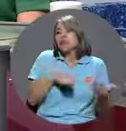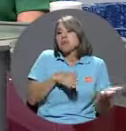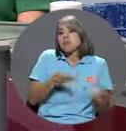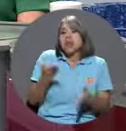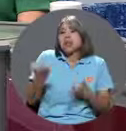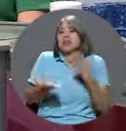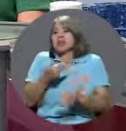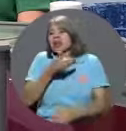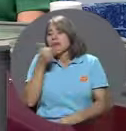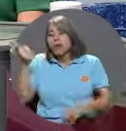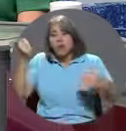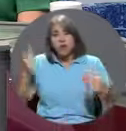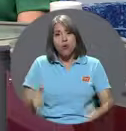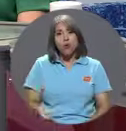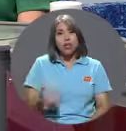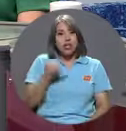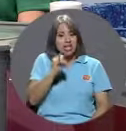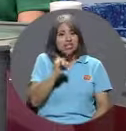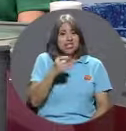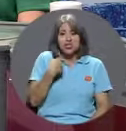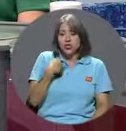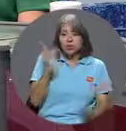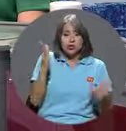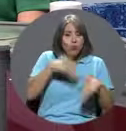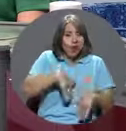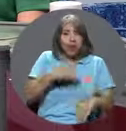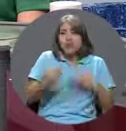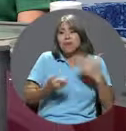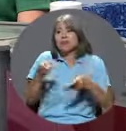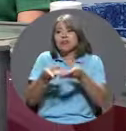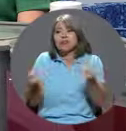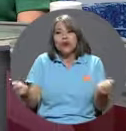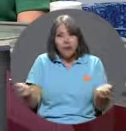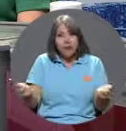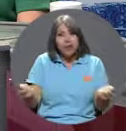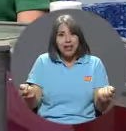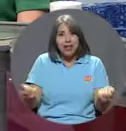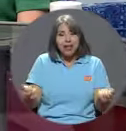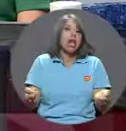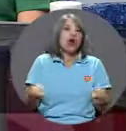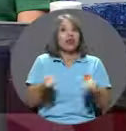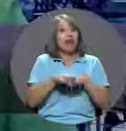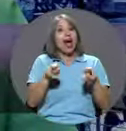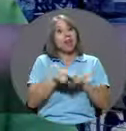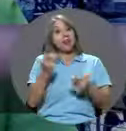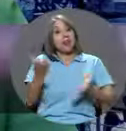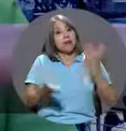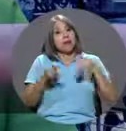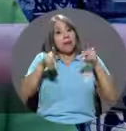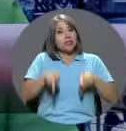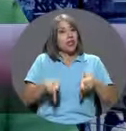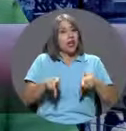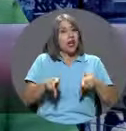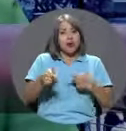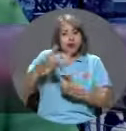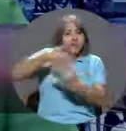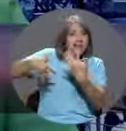estuviera, estaría mejor. Tal vez si no estuviera, esto se resuelve. Como mencioné antes, tendencia a aislarse,